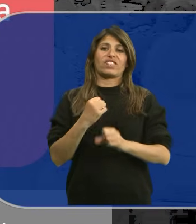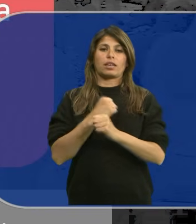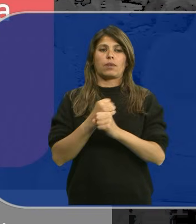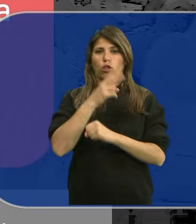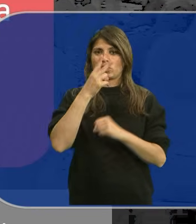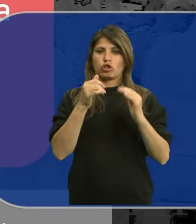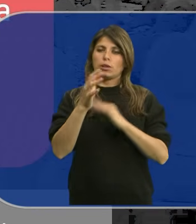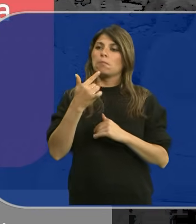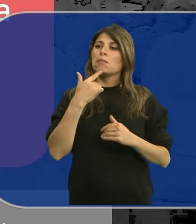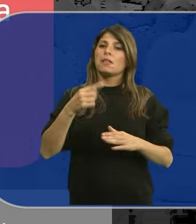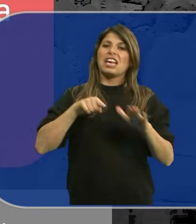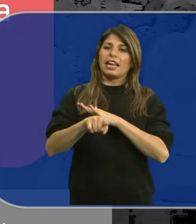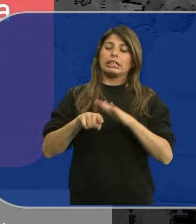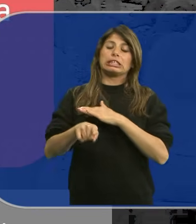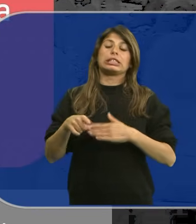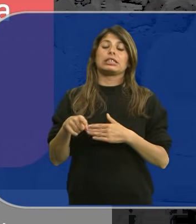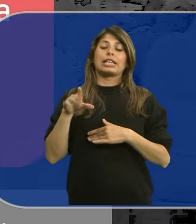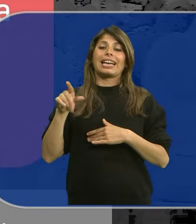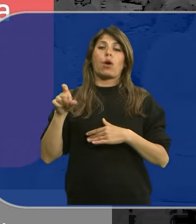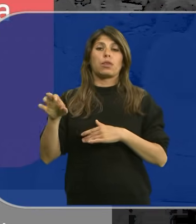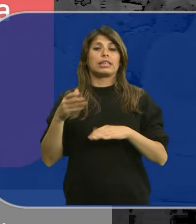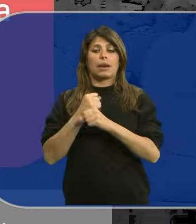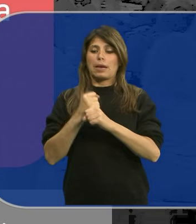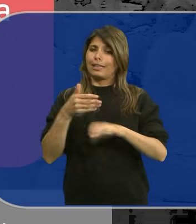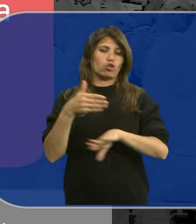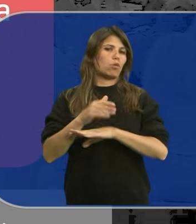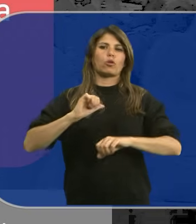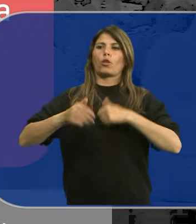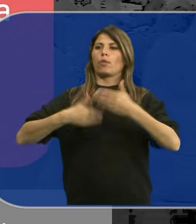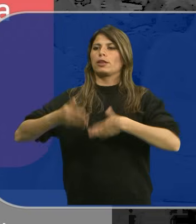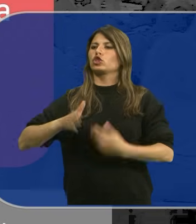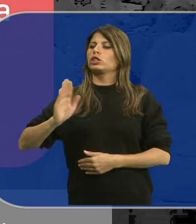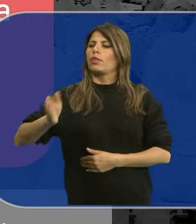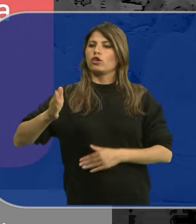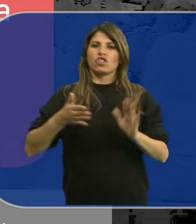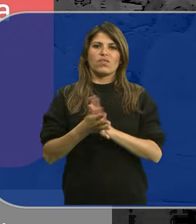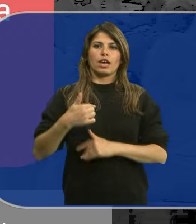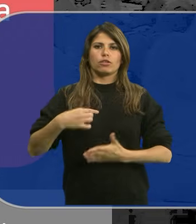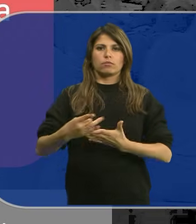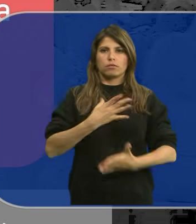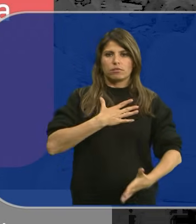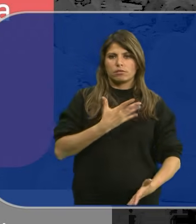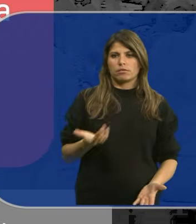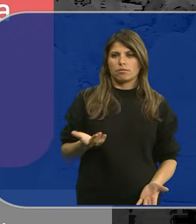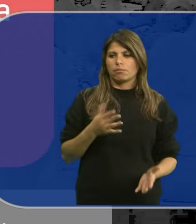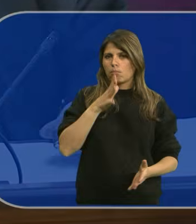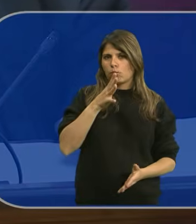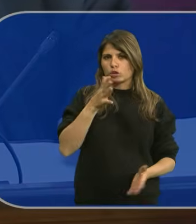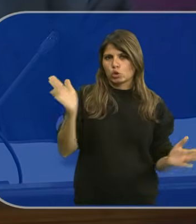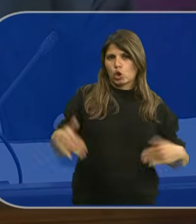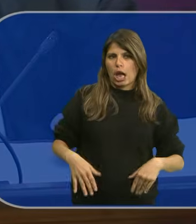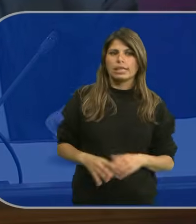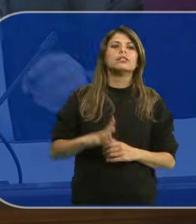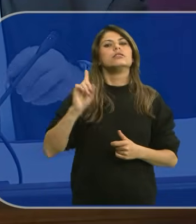comunica el gerente que Claudia no estaba acudiendo a trabajar. Empieza un procedimiento para sancionarla y yo dejo de ser director gerente. Nadie me explica ninguna razón.